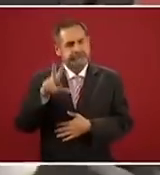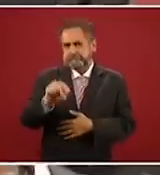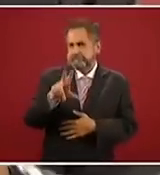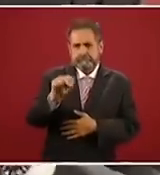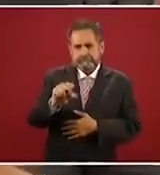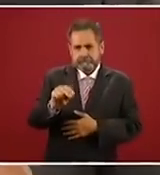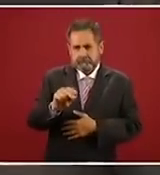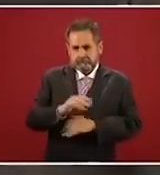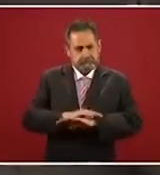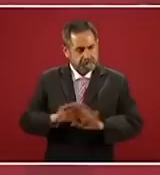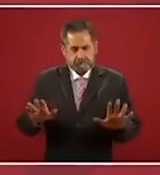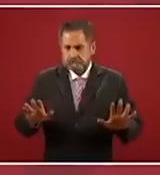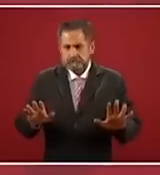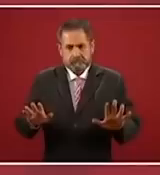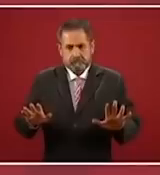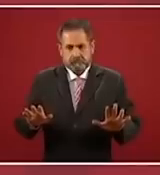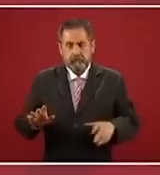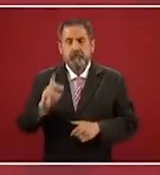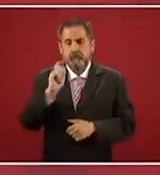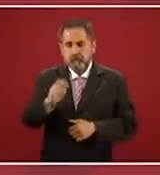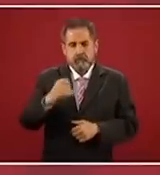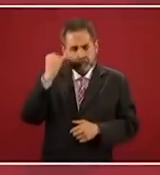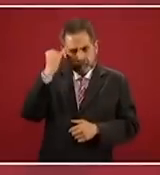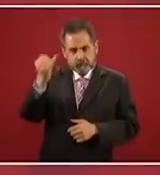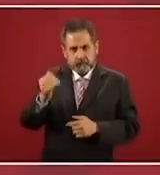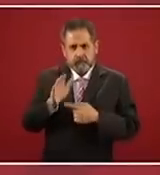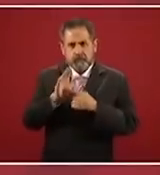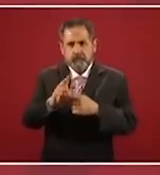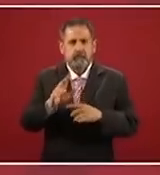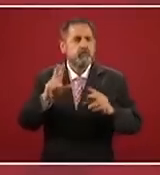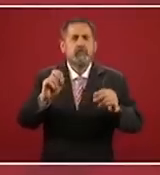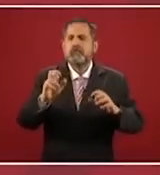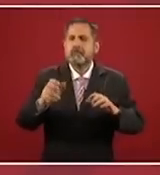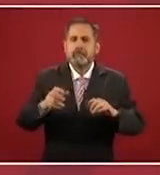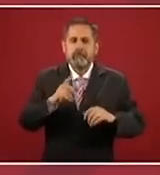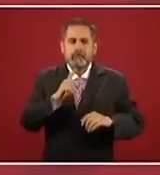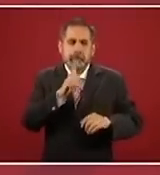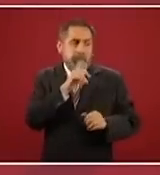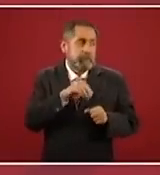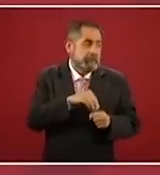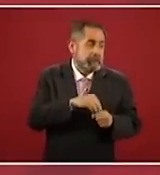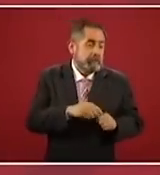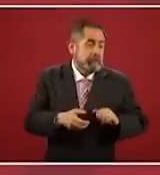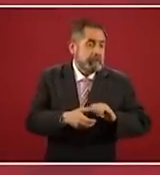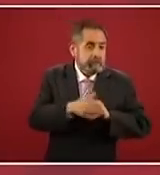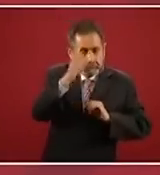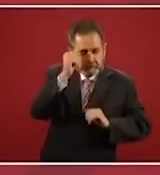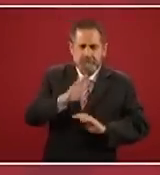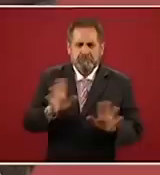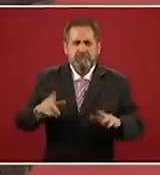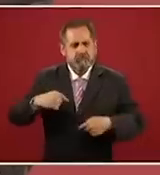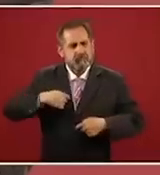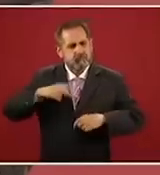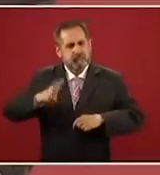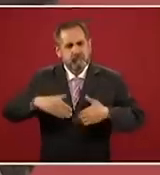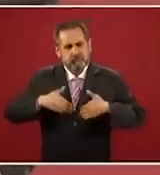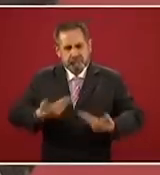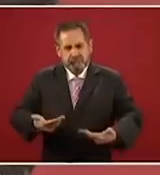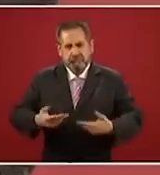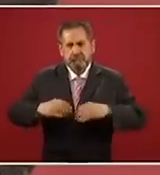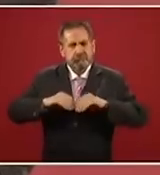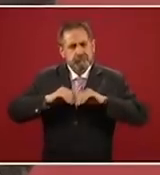Lo que yo planteé, y además no es ningún pacto secreto, lo dije en